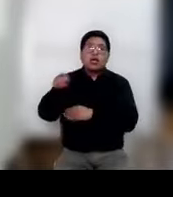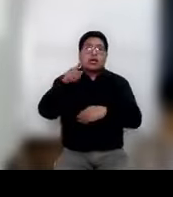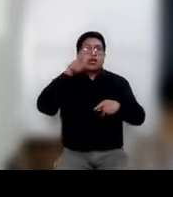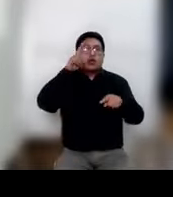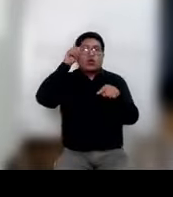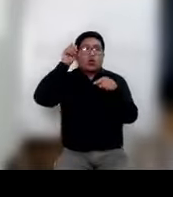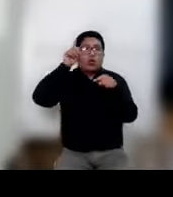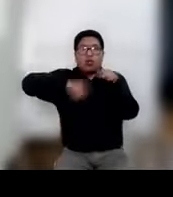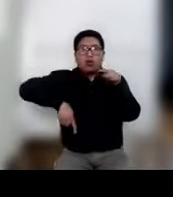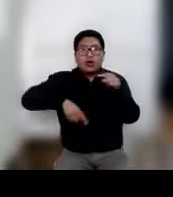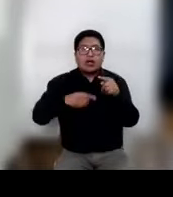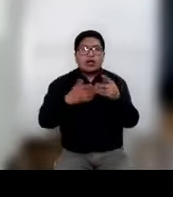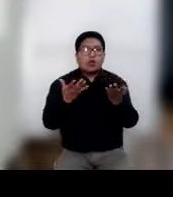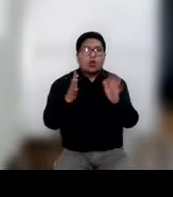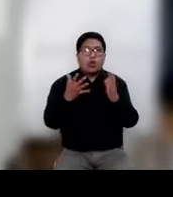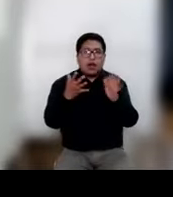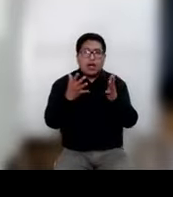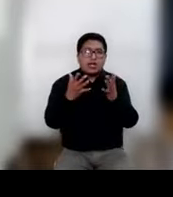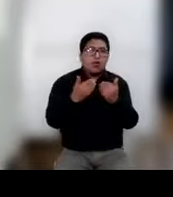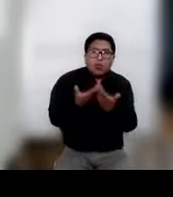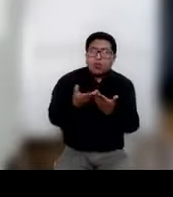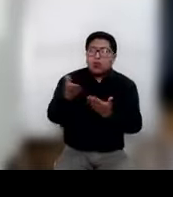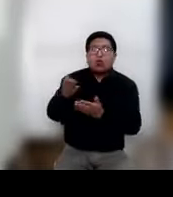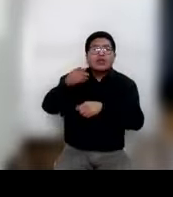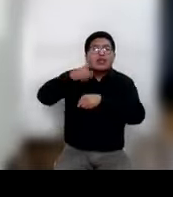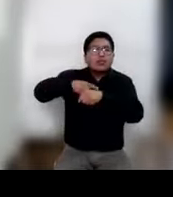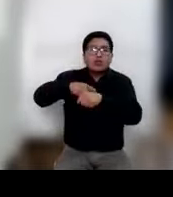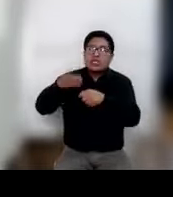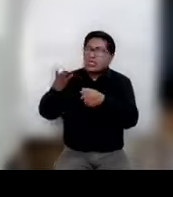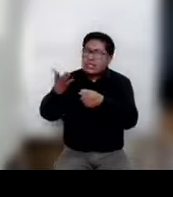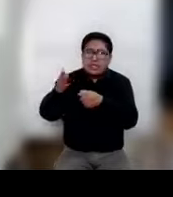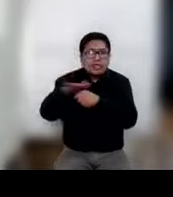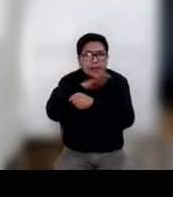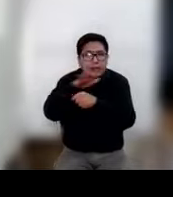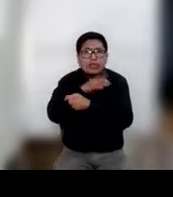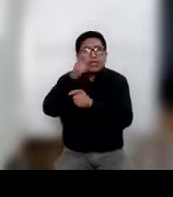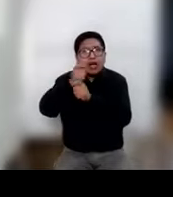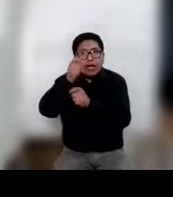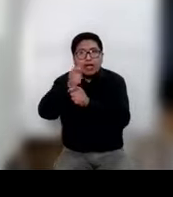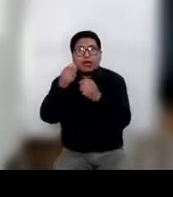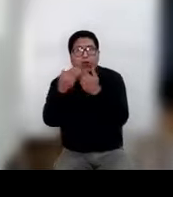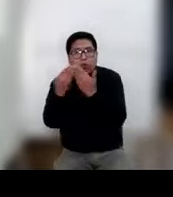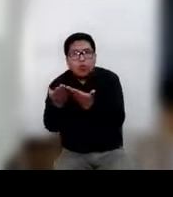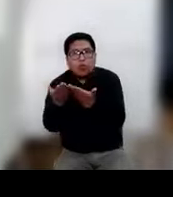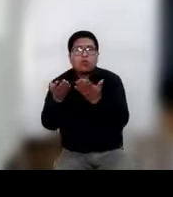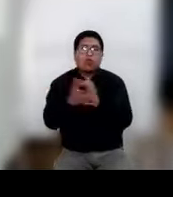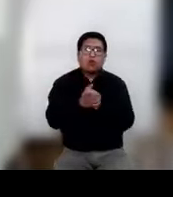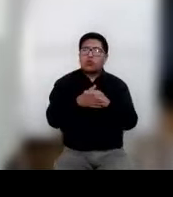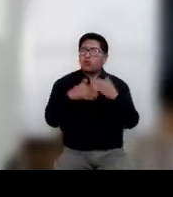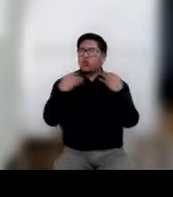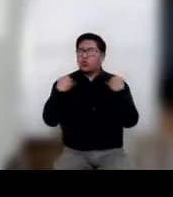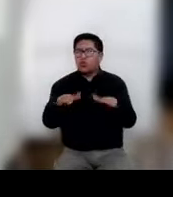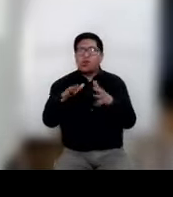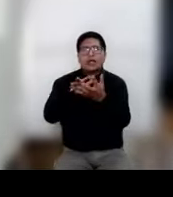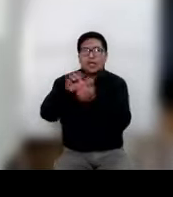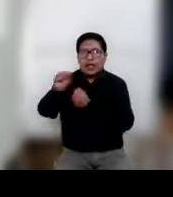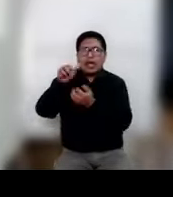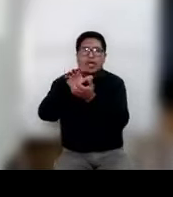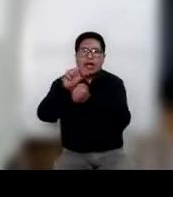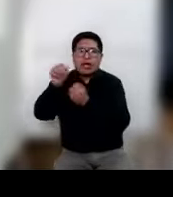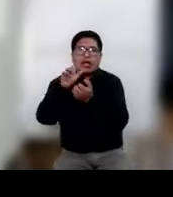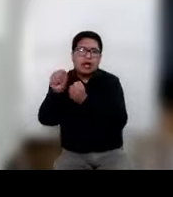no tienen espacio para cumplir con las tareas no tienen espacio para y obviamente eso influye en en su